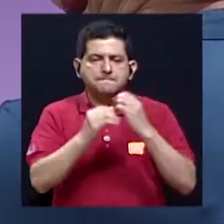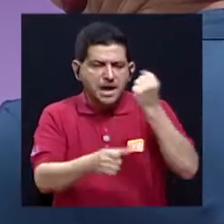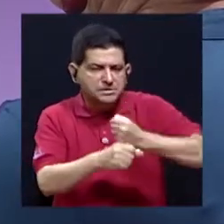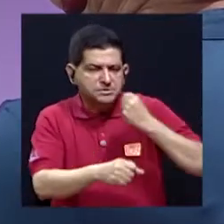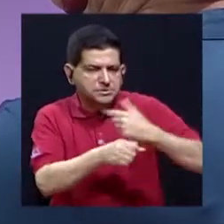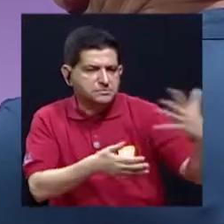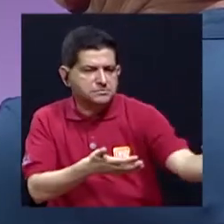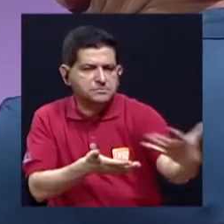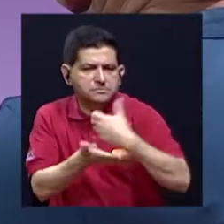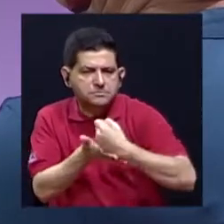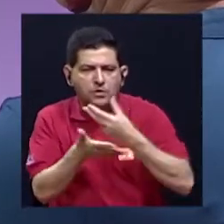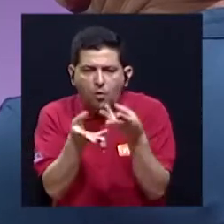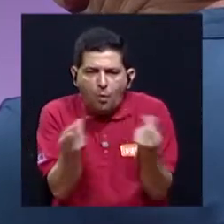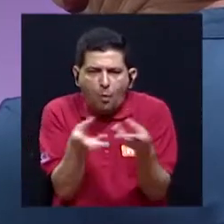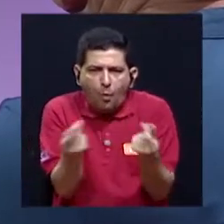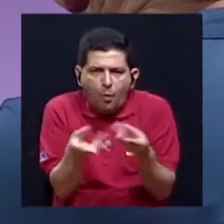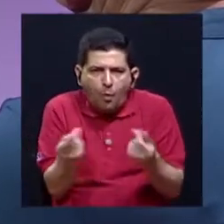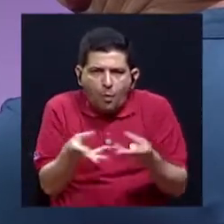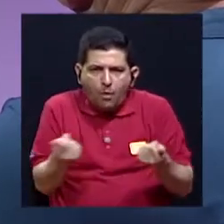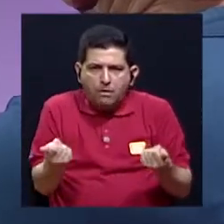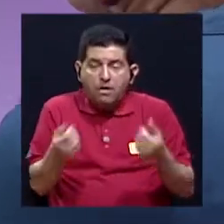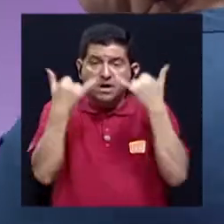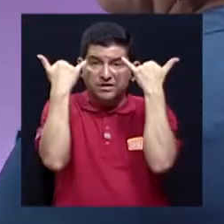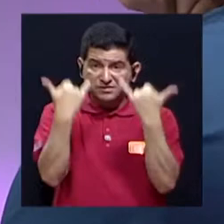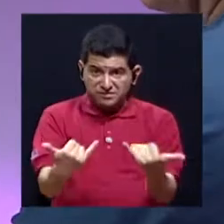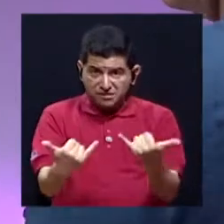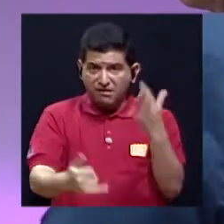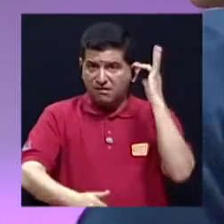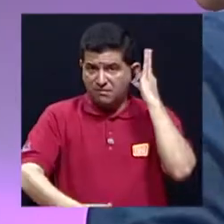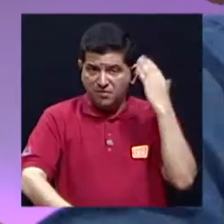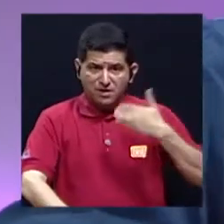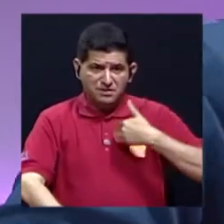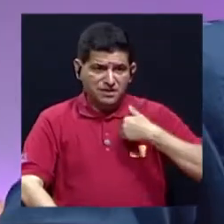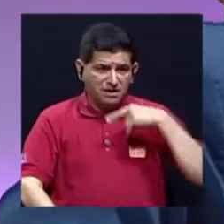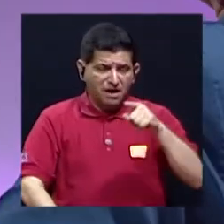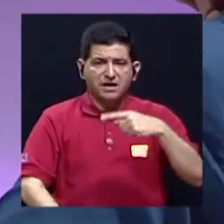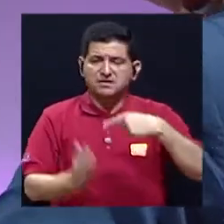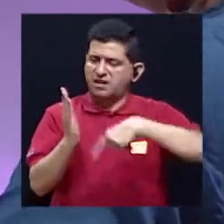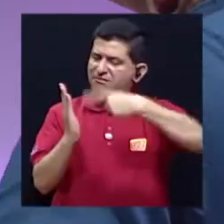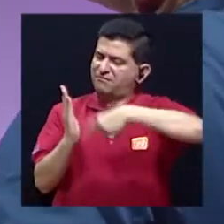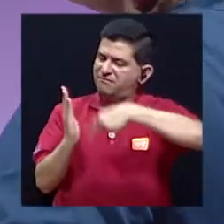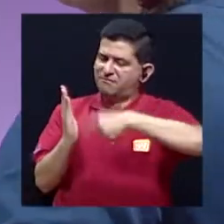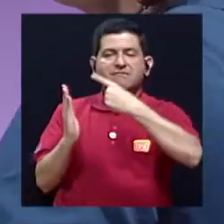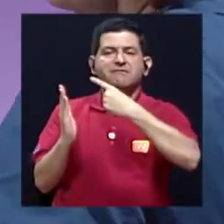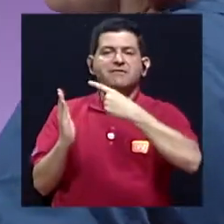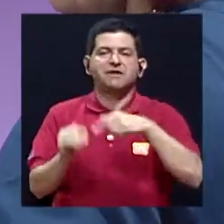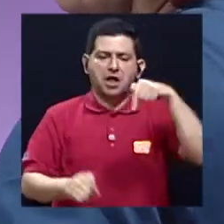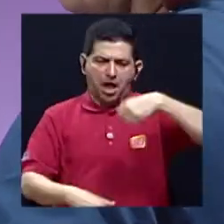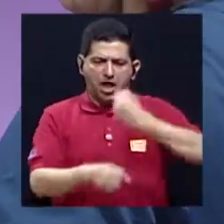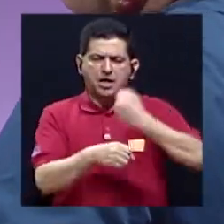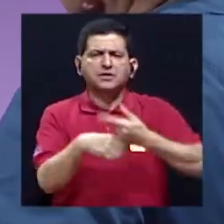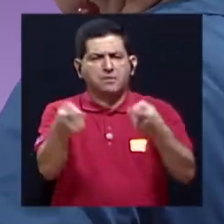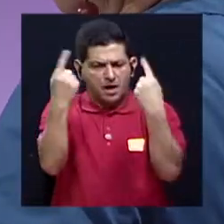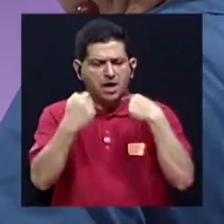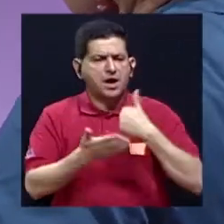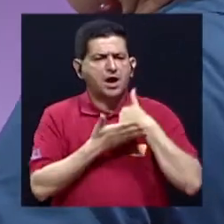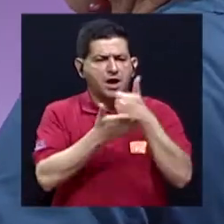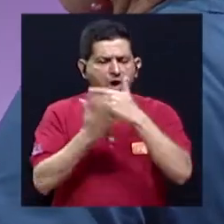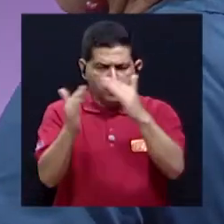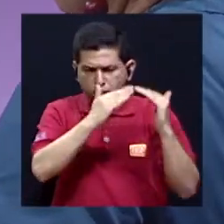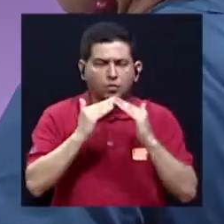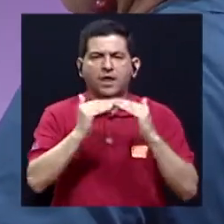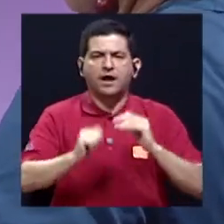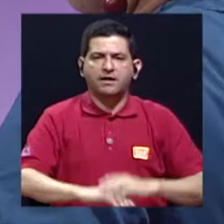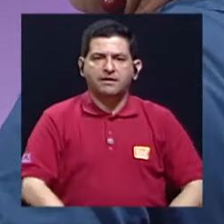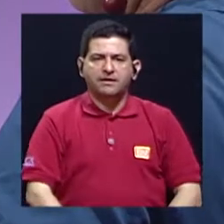de trabajo, produce más. Porque ya de por sí las mujeres tienen como ese perfil, ¿verdad? Sí. Y aquí se llega a trabajar, a colaborar con la